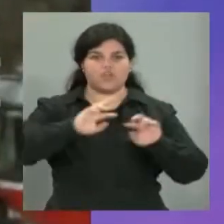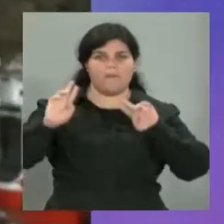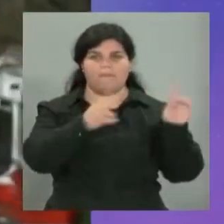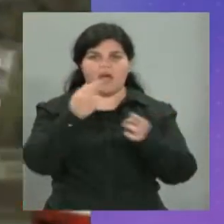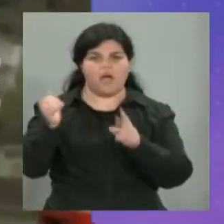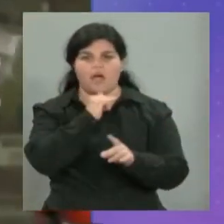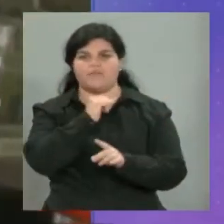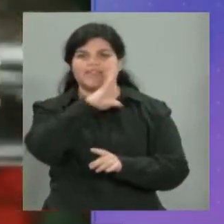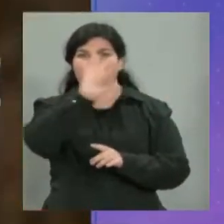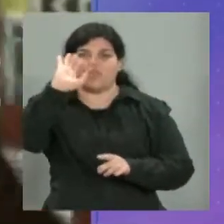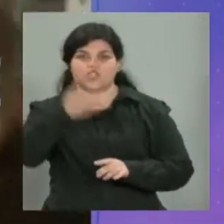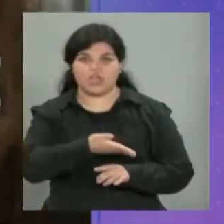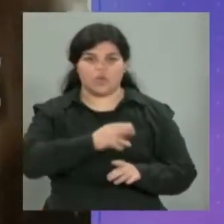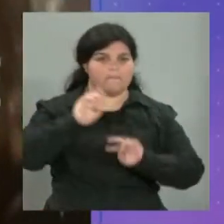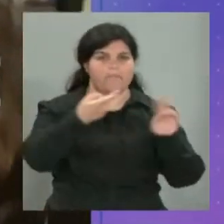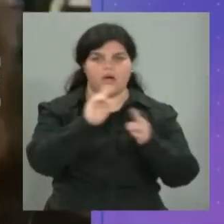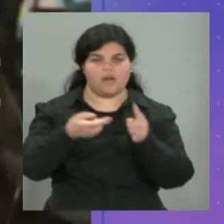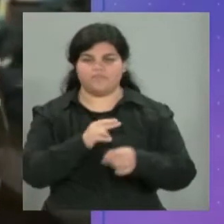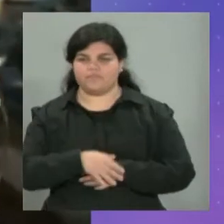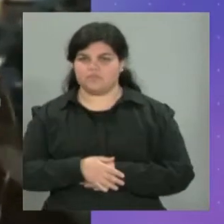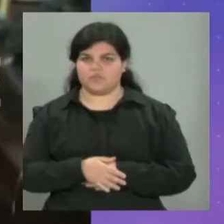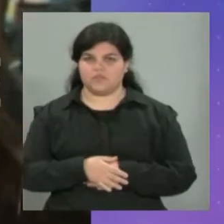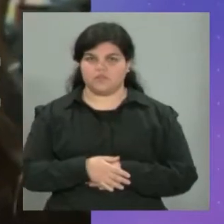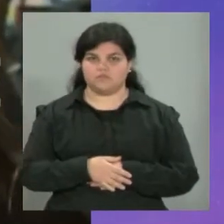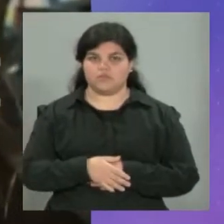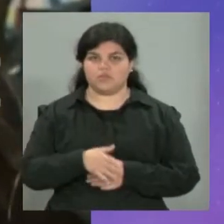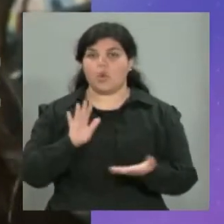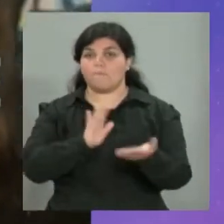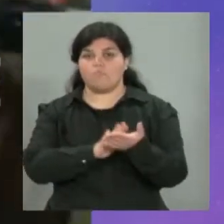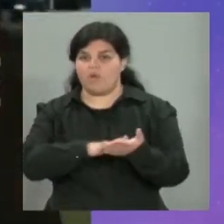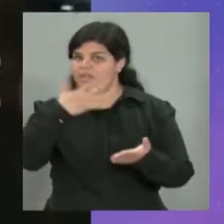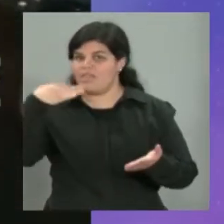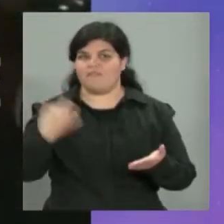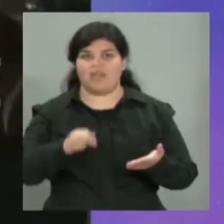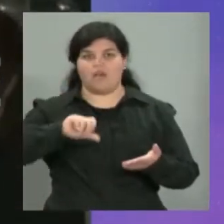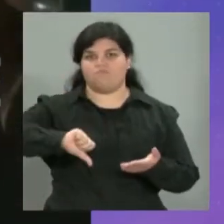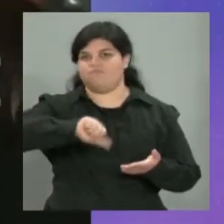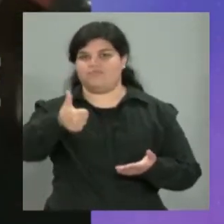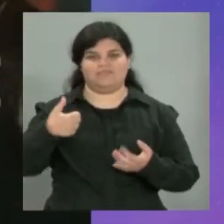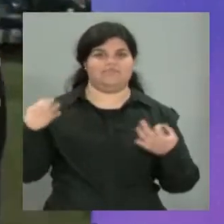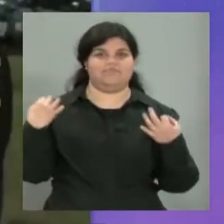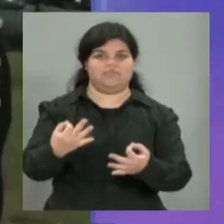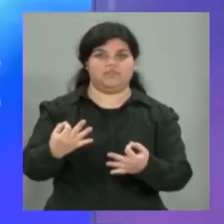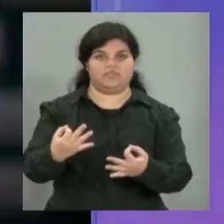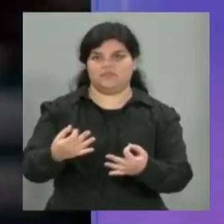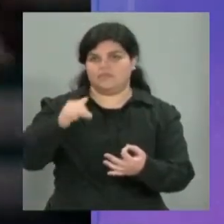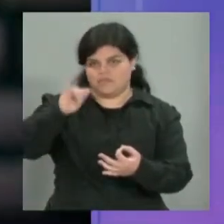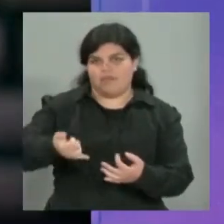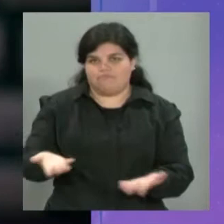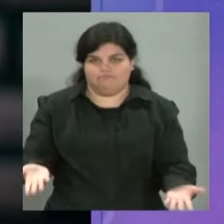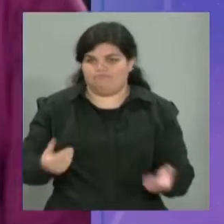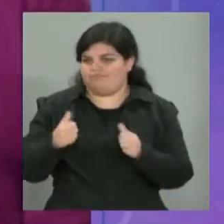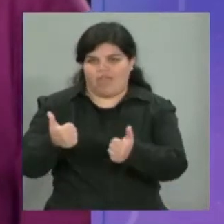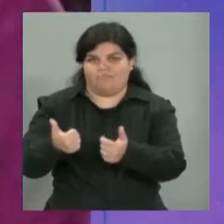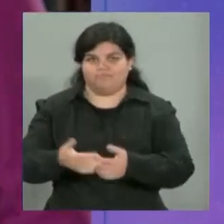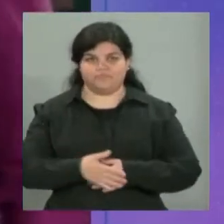industria que mate a sus clientes? Bueno, la prueba es que las tabacaleras son exitosas. La respuesta que te tengo que dar tristemente es que sí. A estos